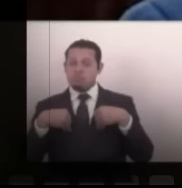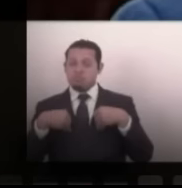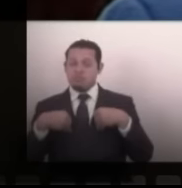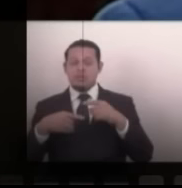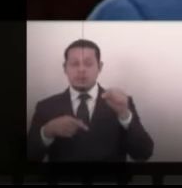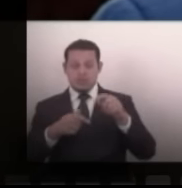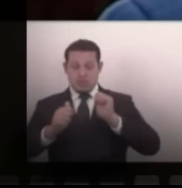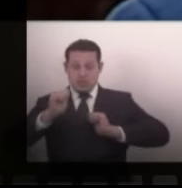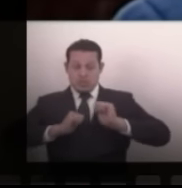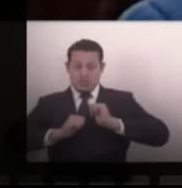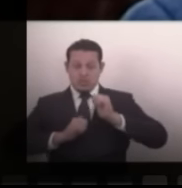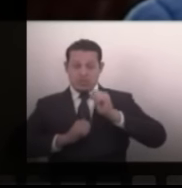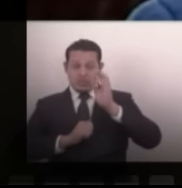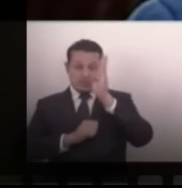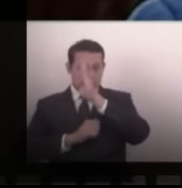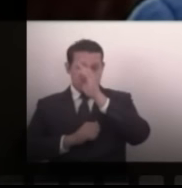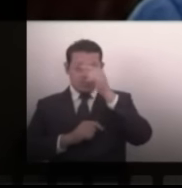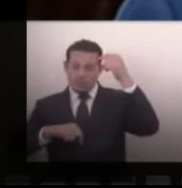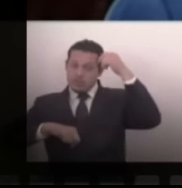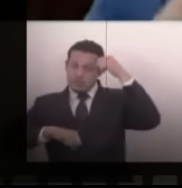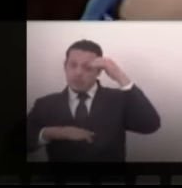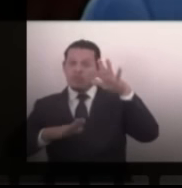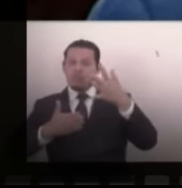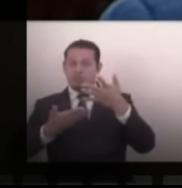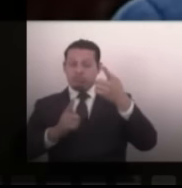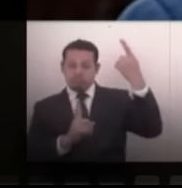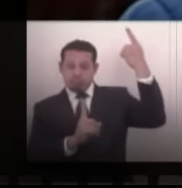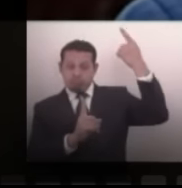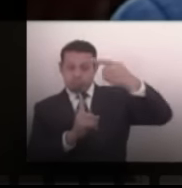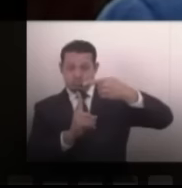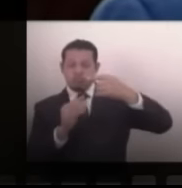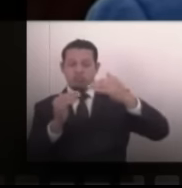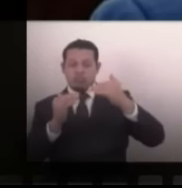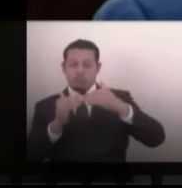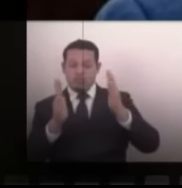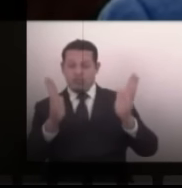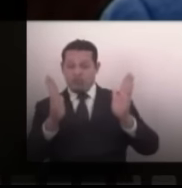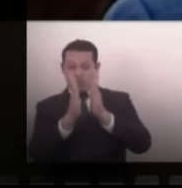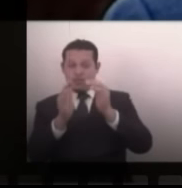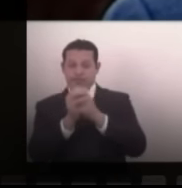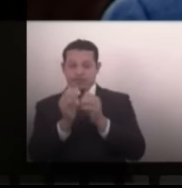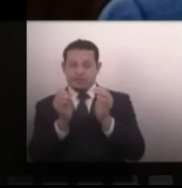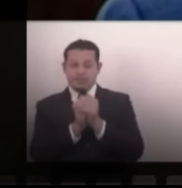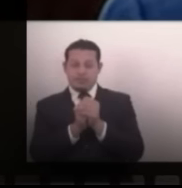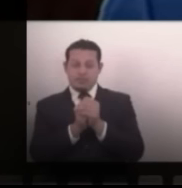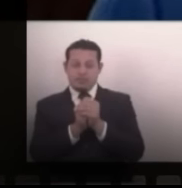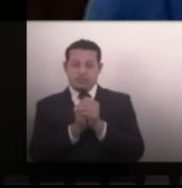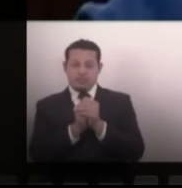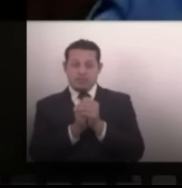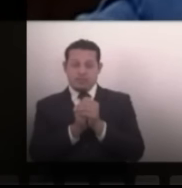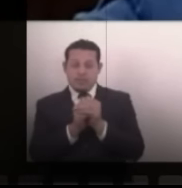y actuar con sentido común porque nos obliga también a afrontar una problemática de la